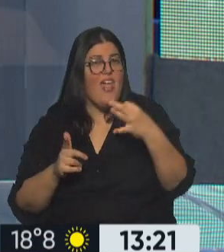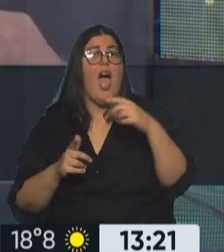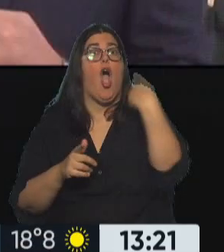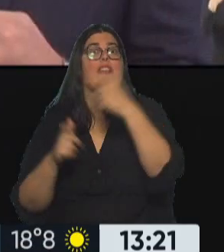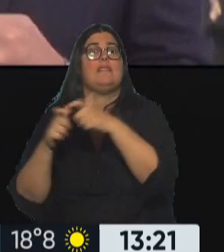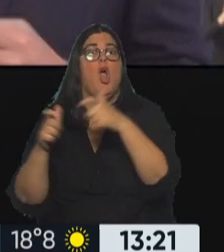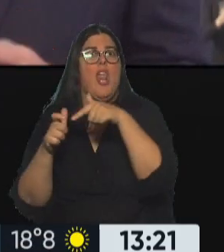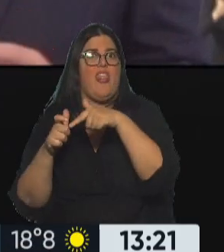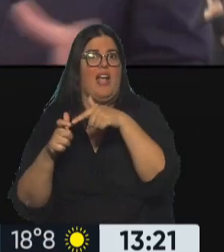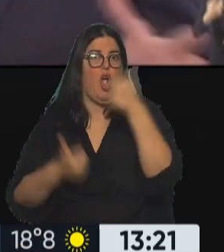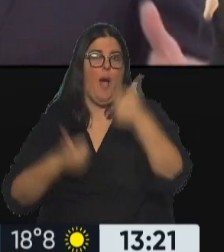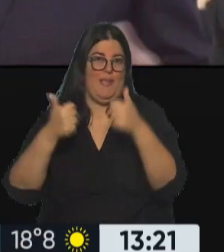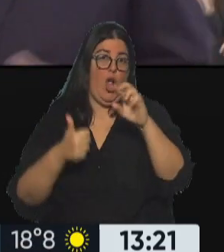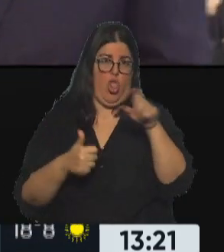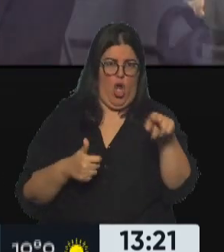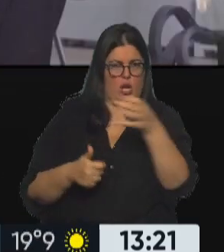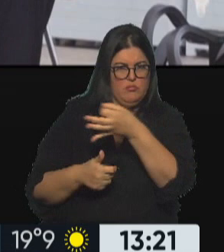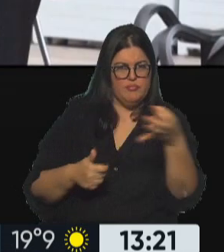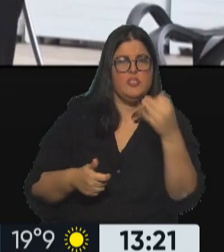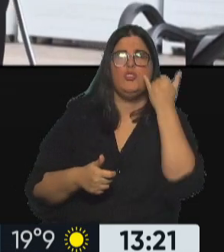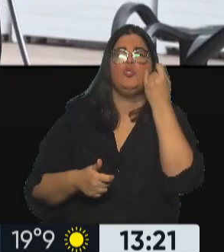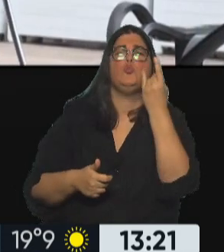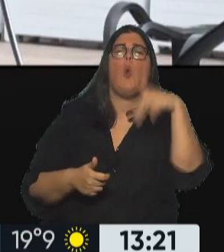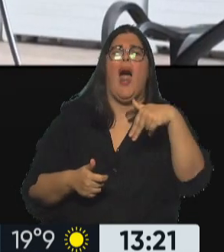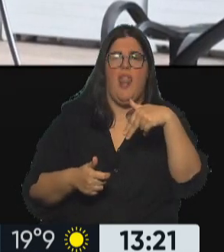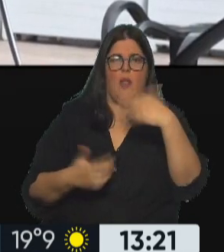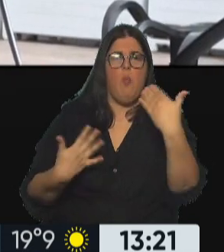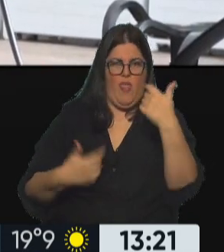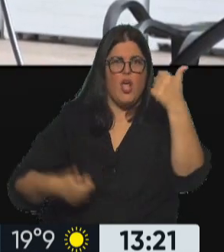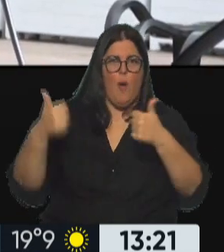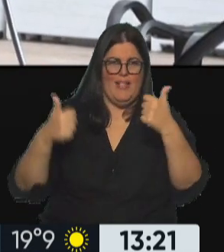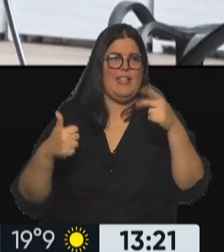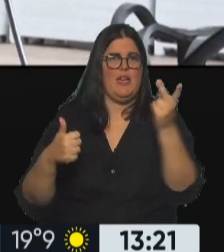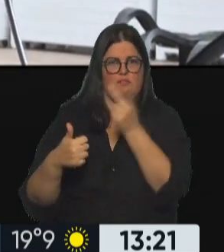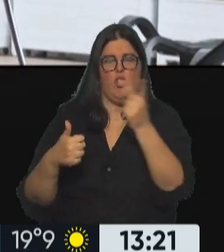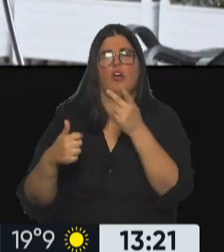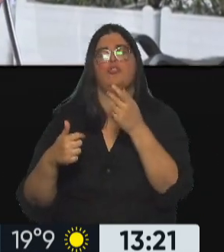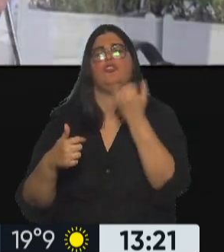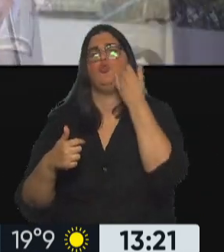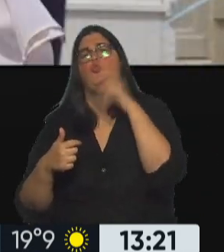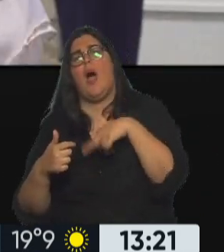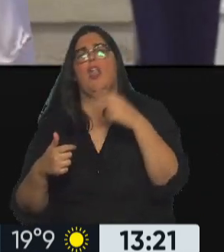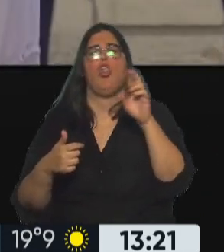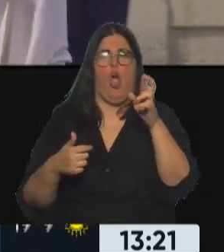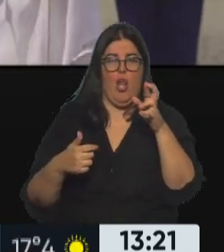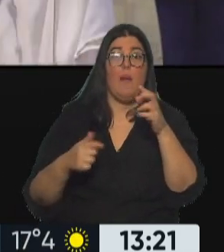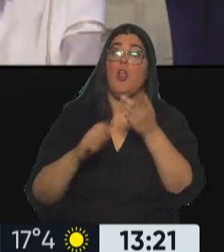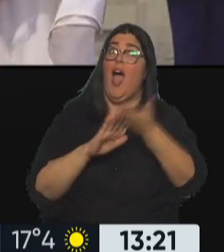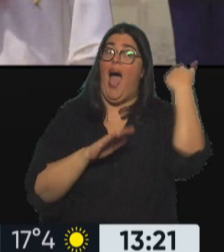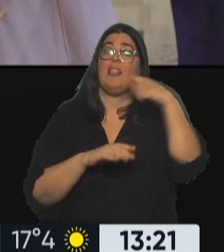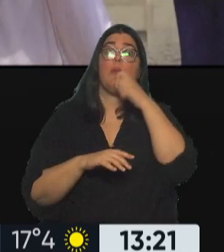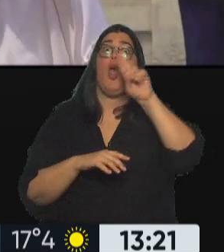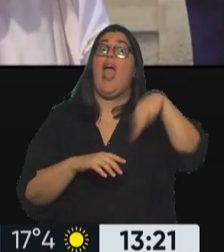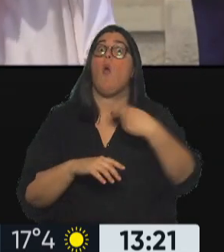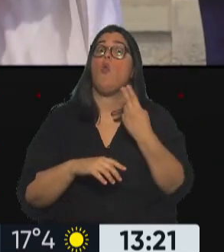otras monedas y el yuan es un candidato clarísimo a hacerlo. Pero también lo era el euro hace 20 años y ahí estamos,